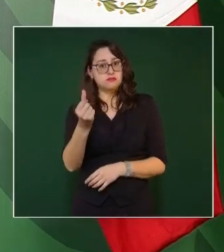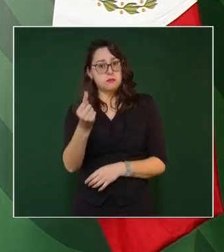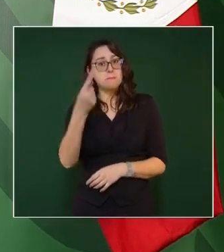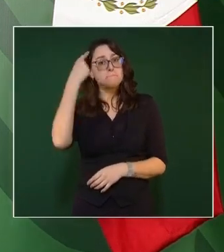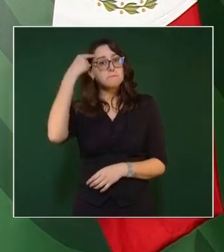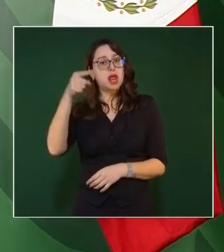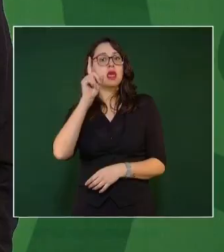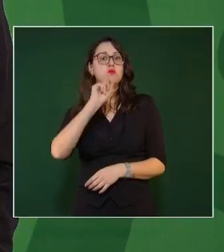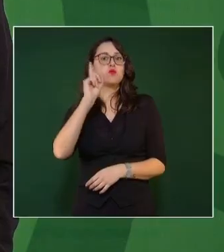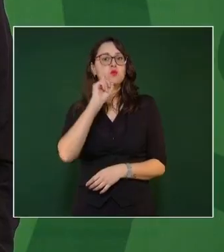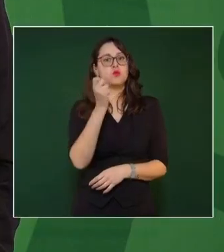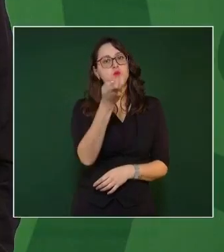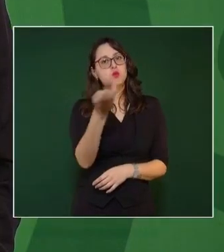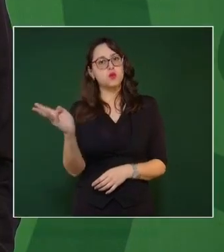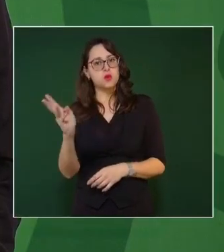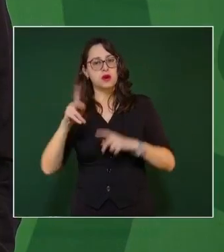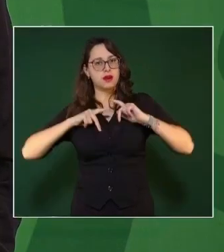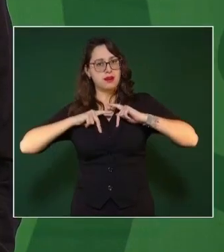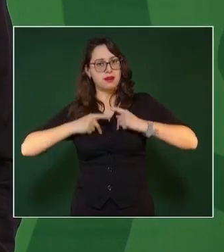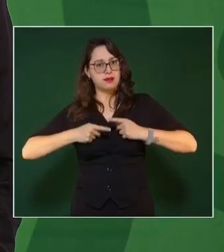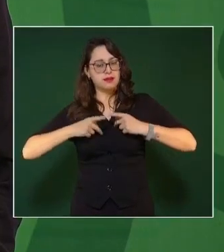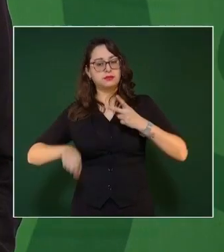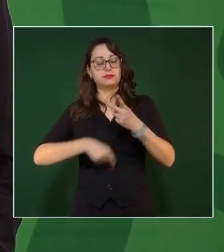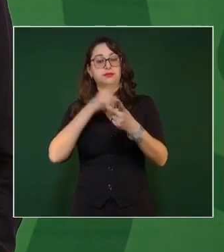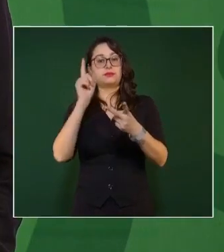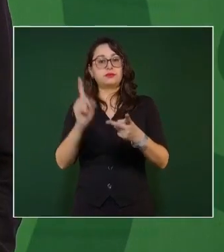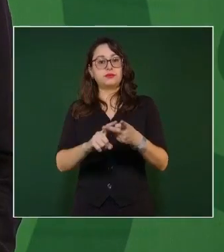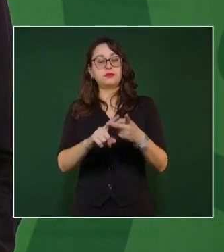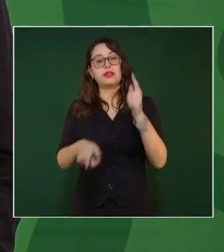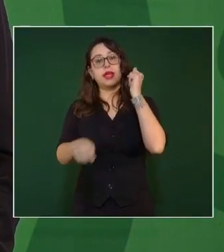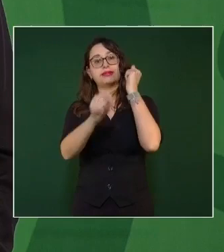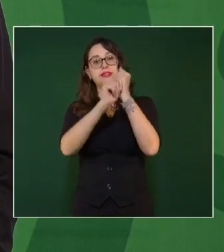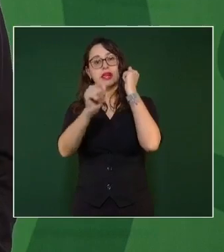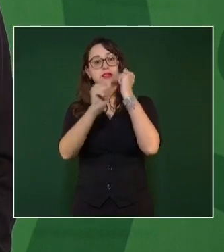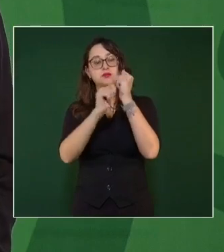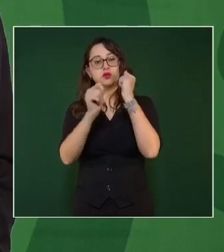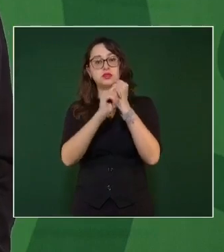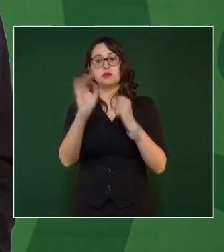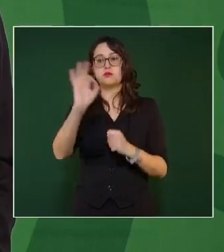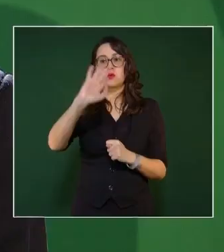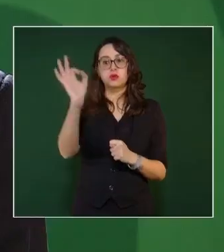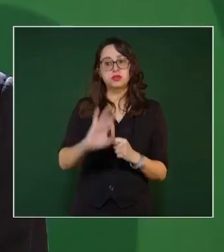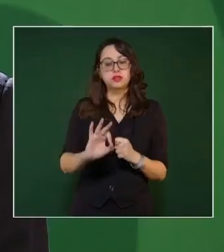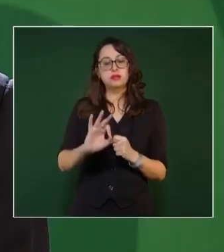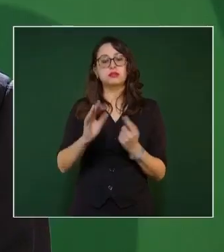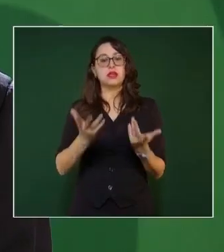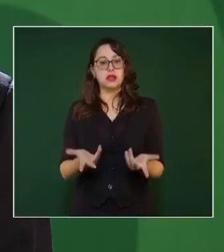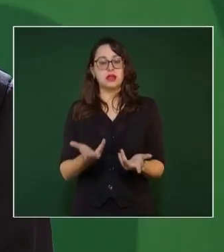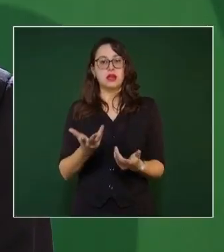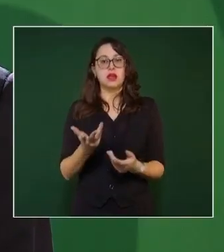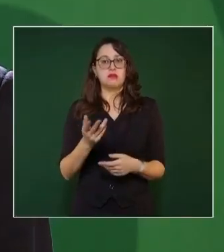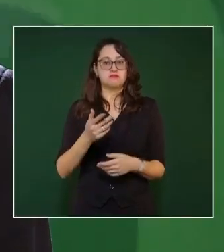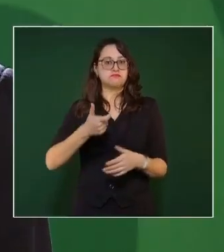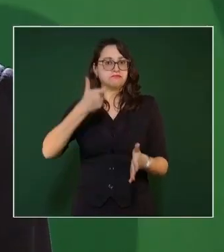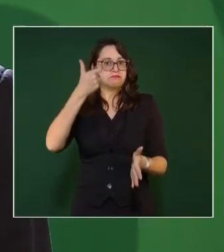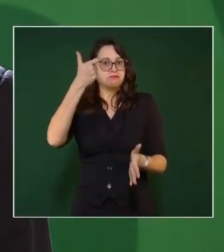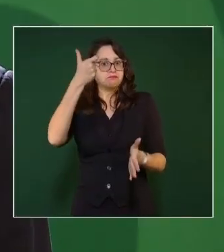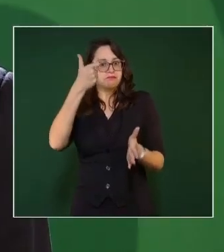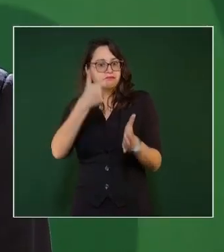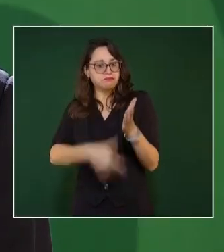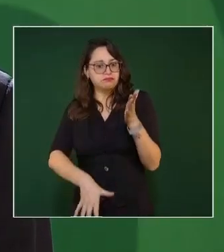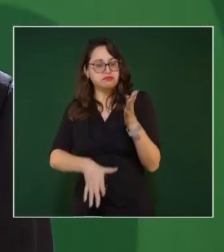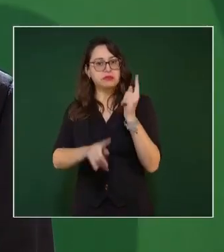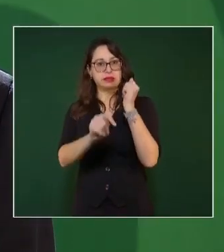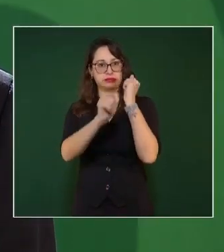en estado de vulnerabilidad; tarifa preferente del transporte público, la tarifa Unidos, que es la más baja de todo el país en lo que